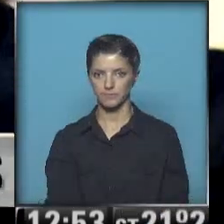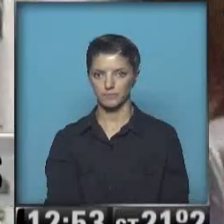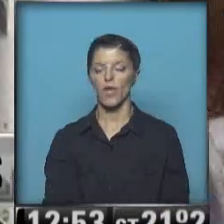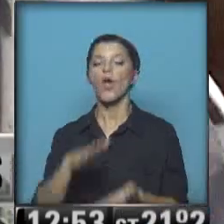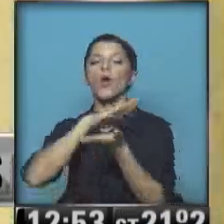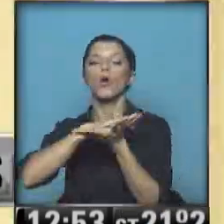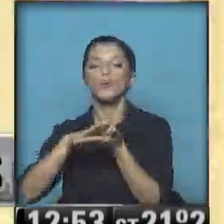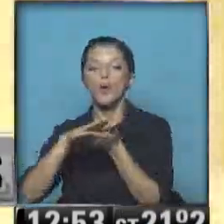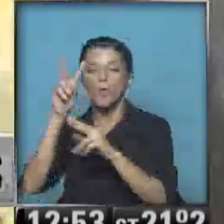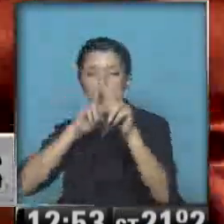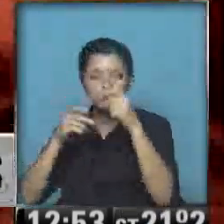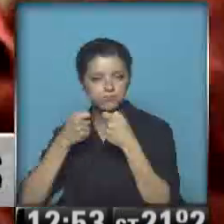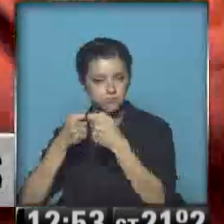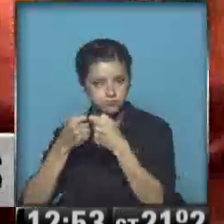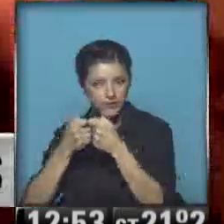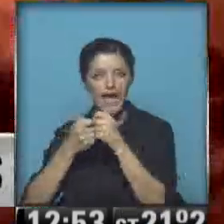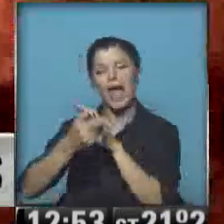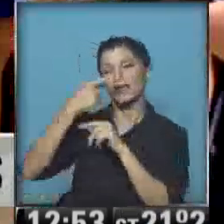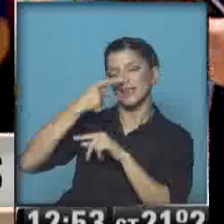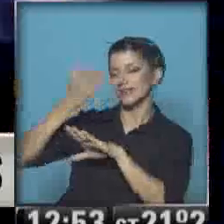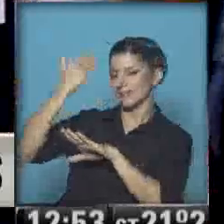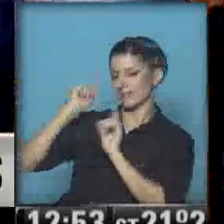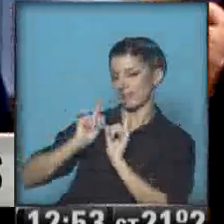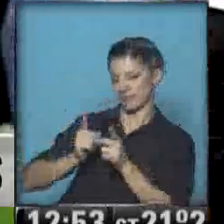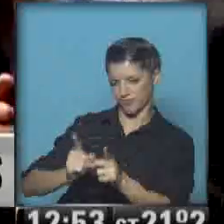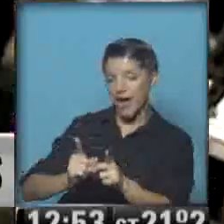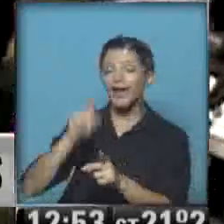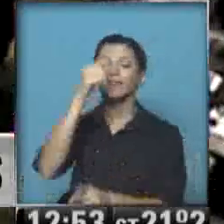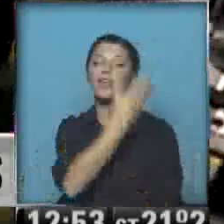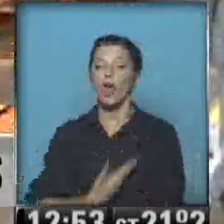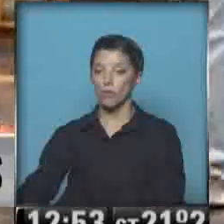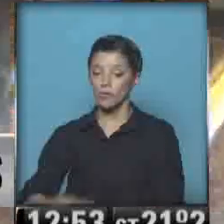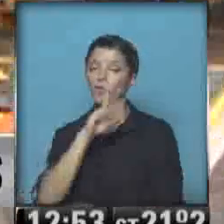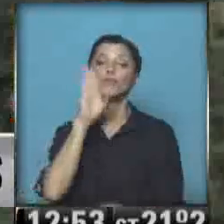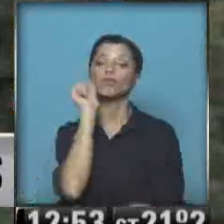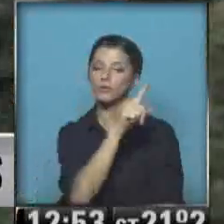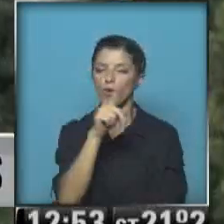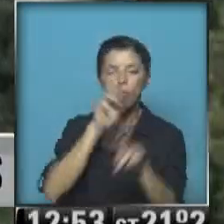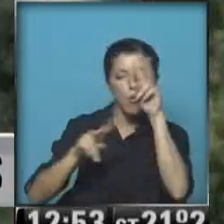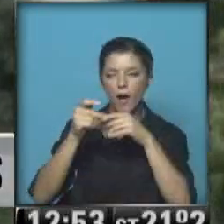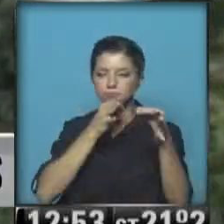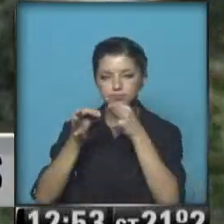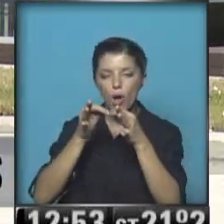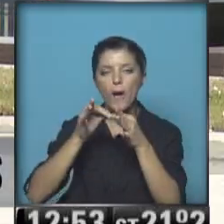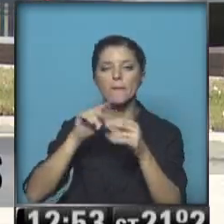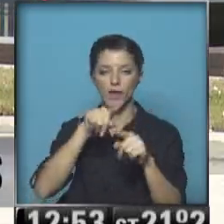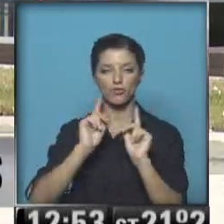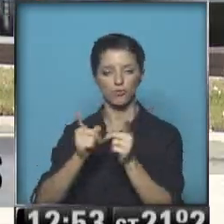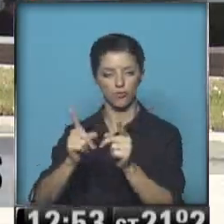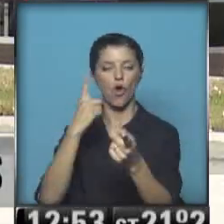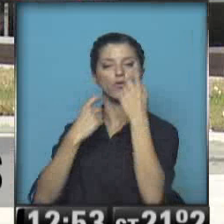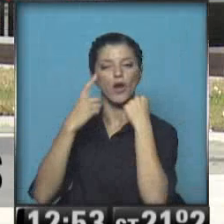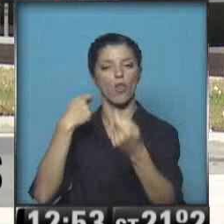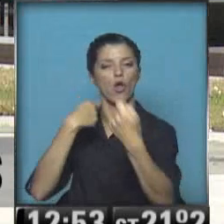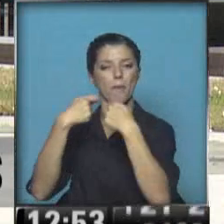nuevos intentos viejas intenciones el gobierno de Obama traza estrategias para mantener el liderazgo comercial mientras el